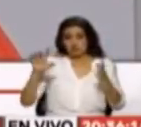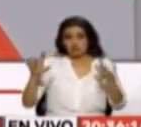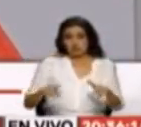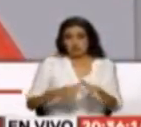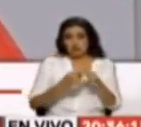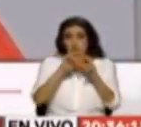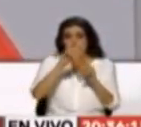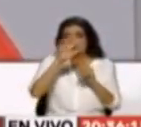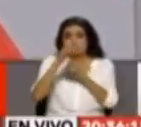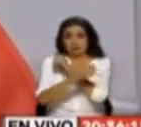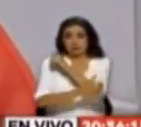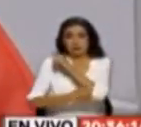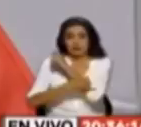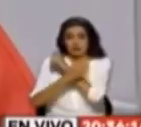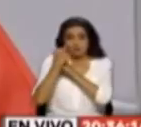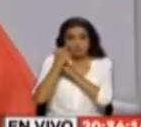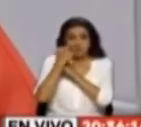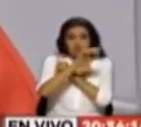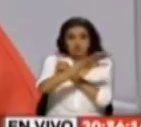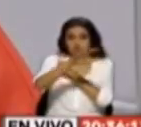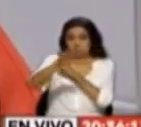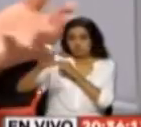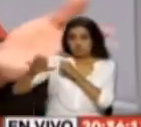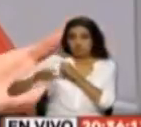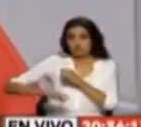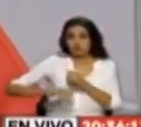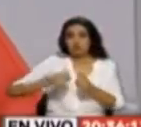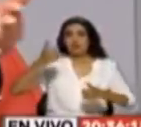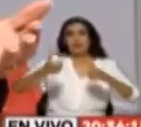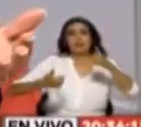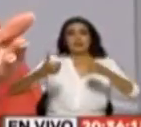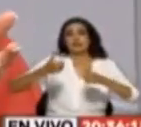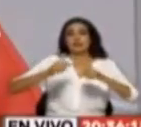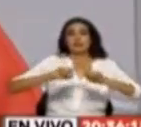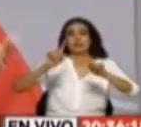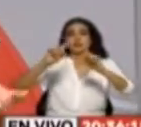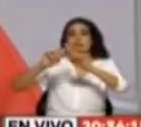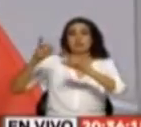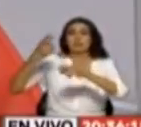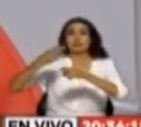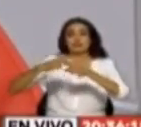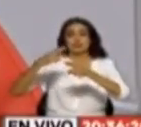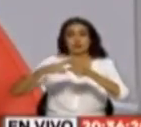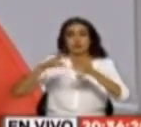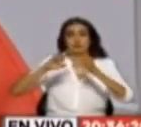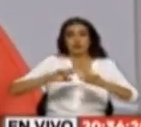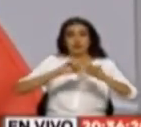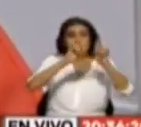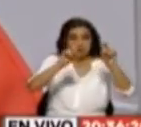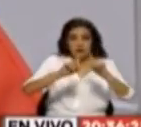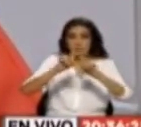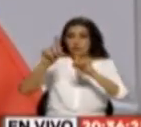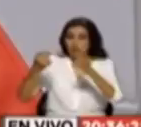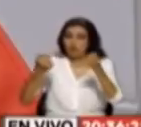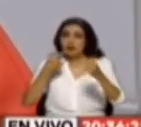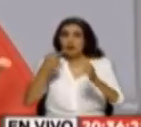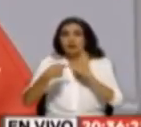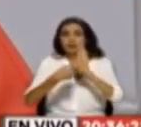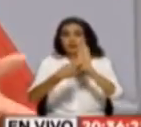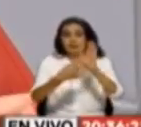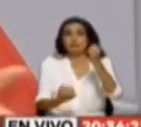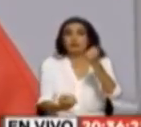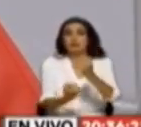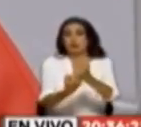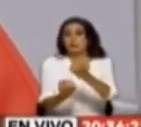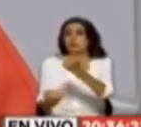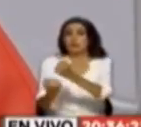movimiento Alianza País, los distintos precandidatos, los nombres que las distintas encuestas dan una visión y un panorama